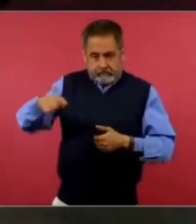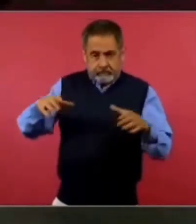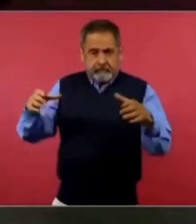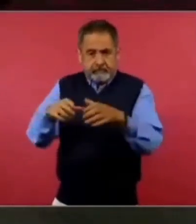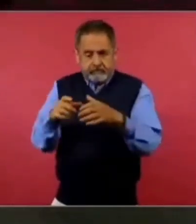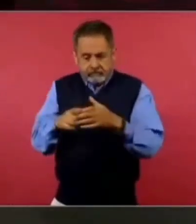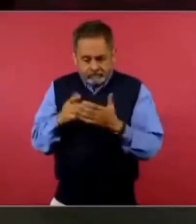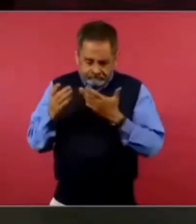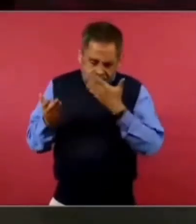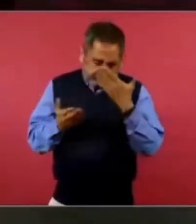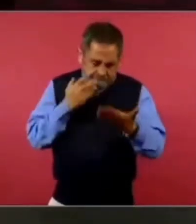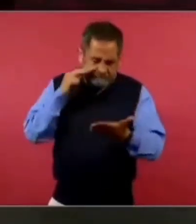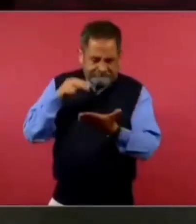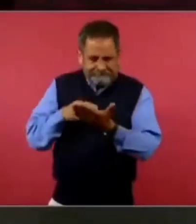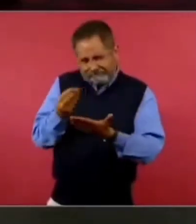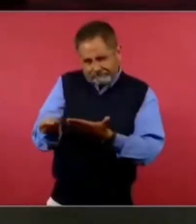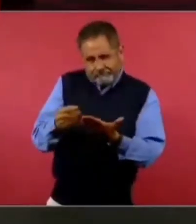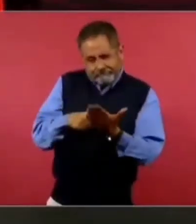revisa,